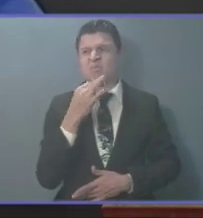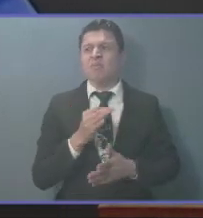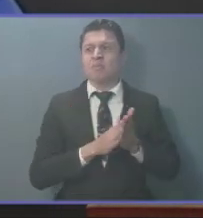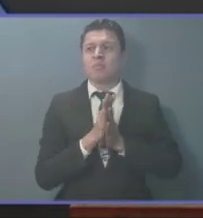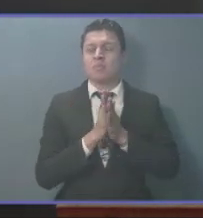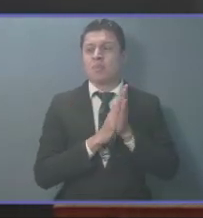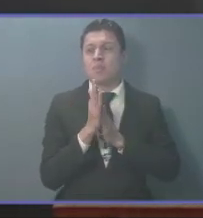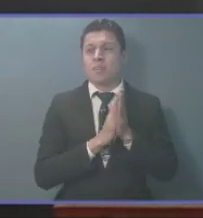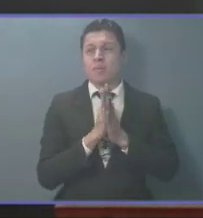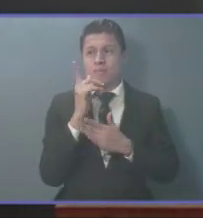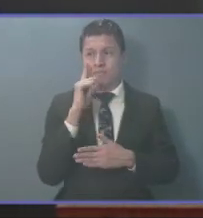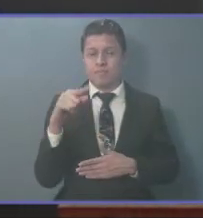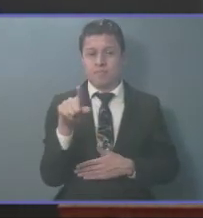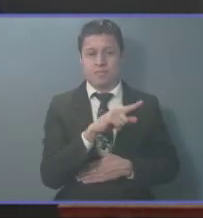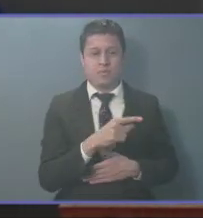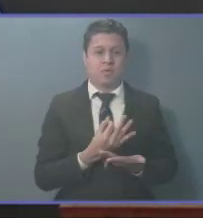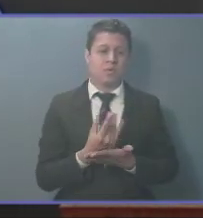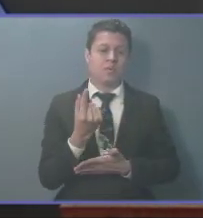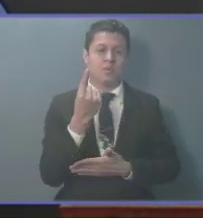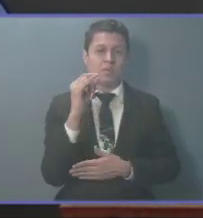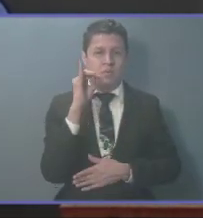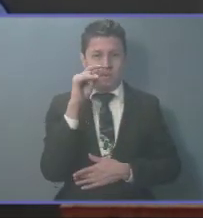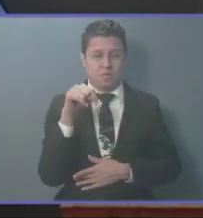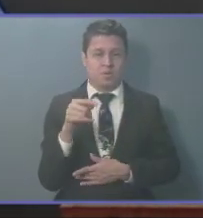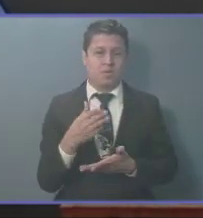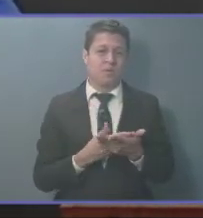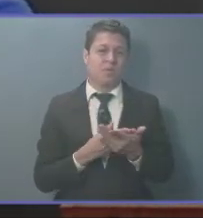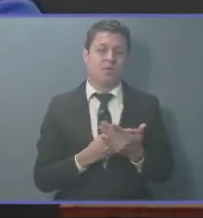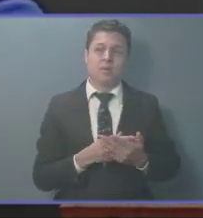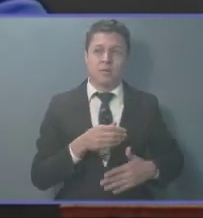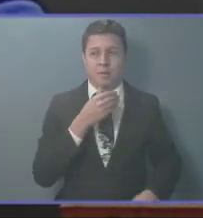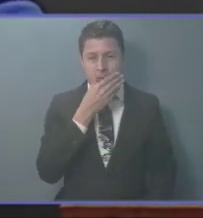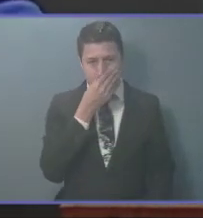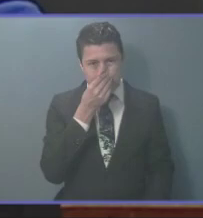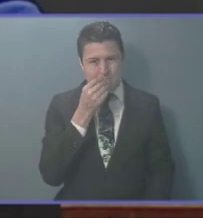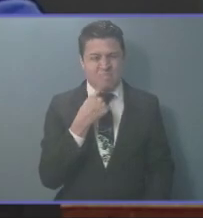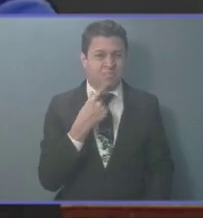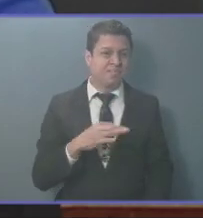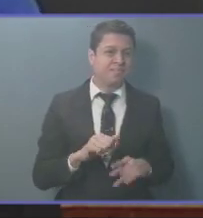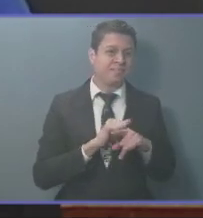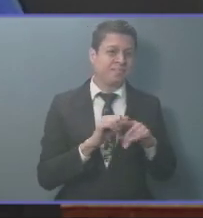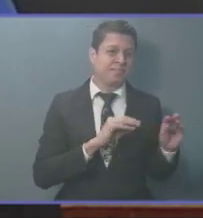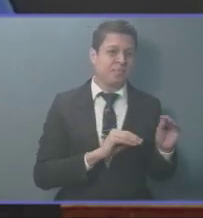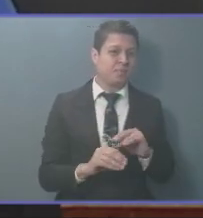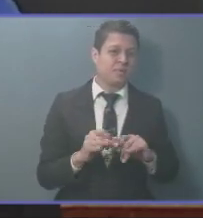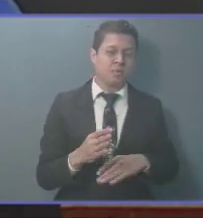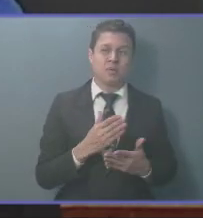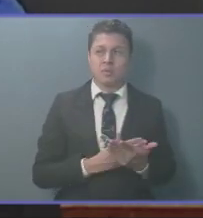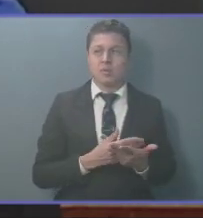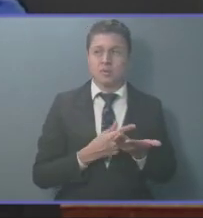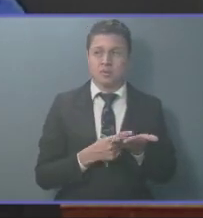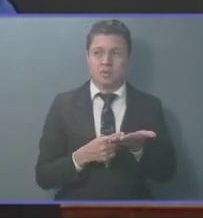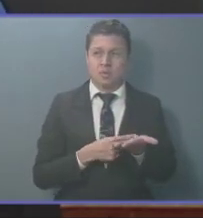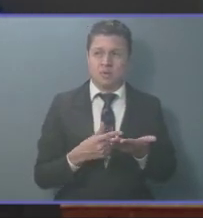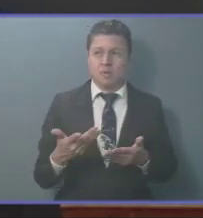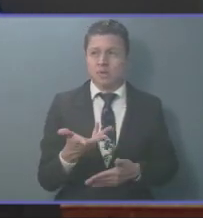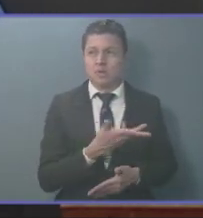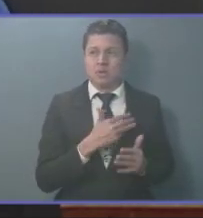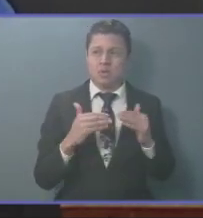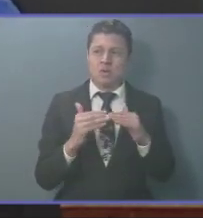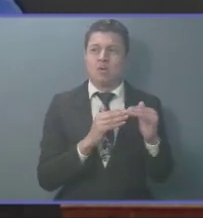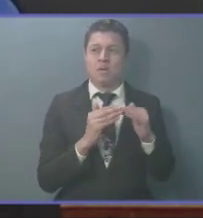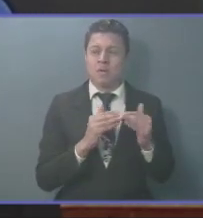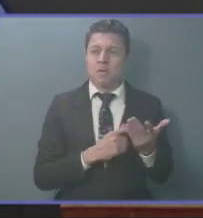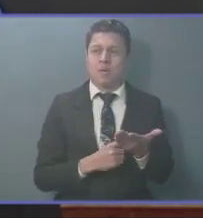hubiera gustado que sustenten este veto en la práctica, sentándose con nosotros,